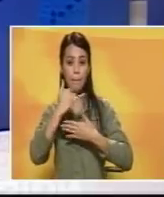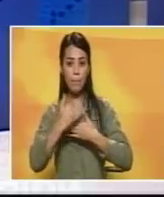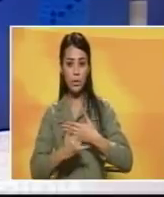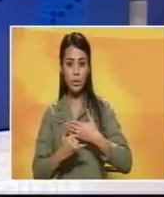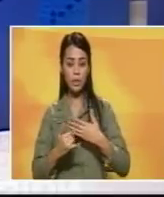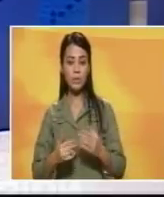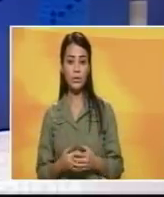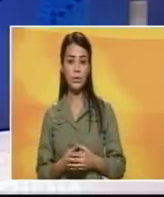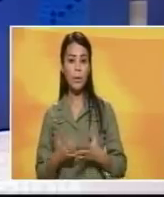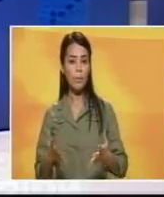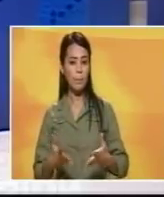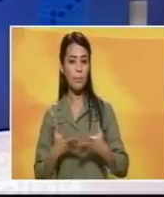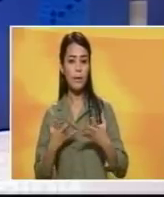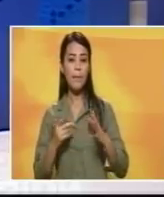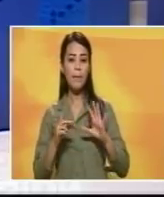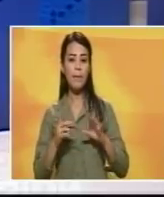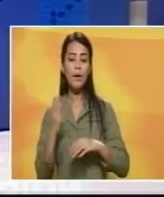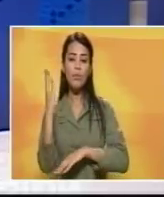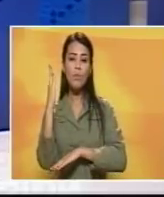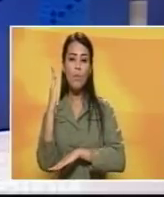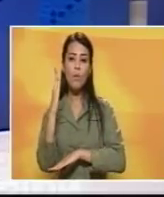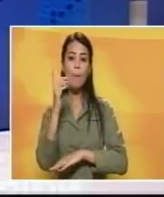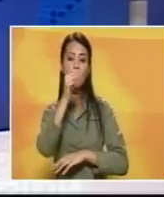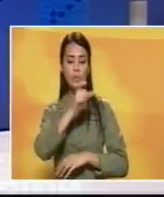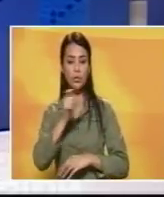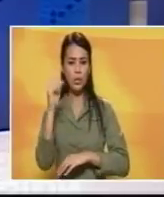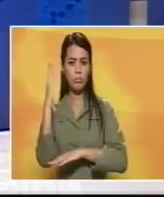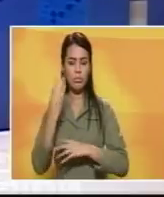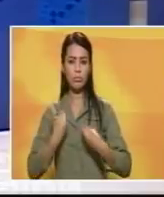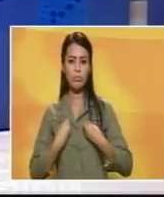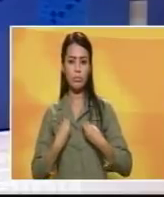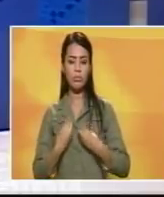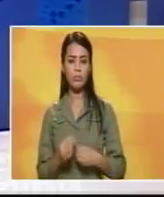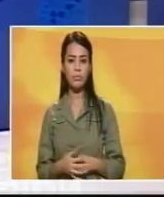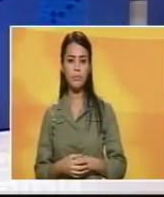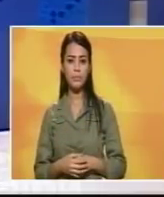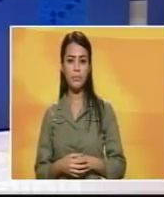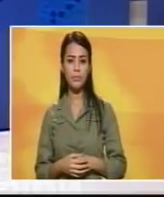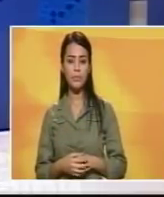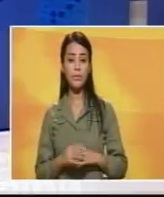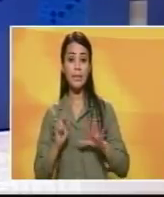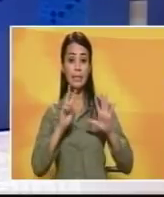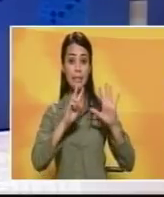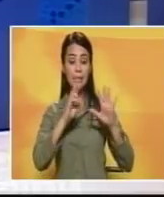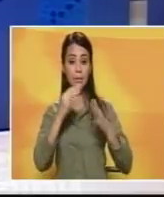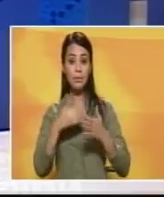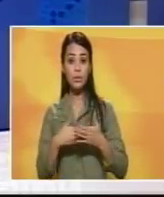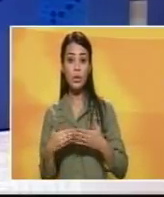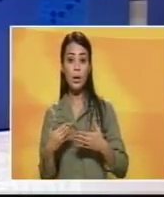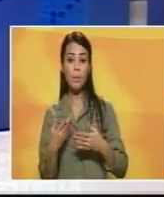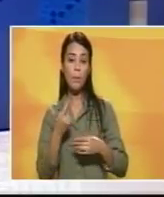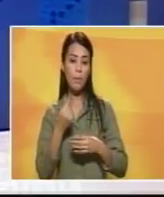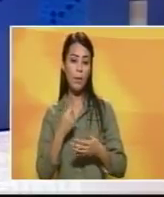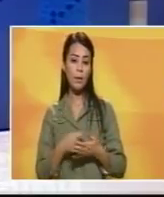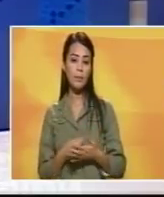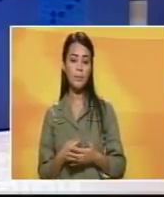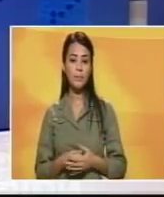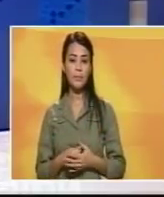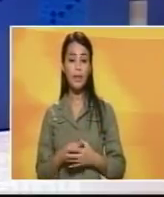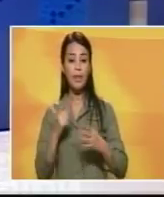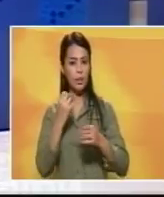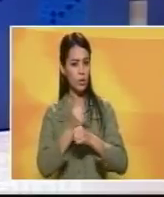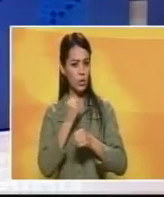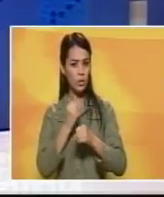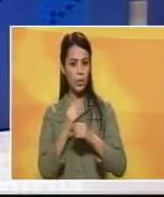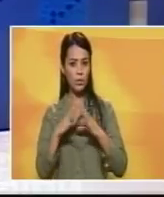el beneficio de los larenses, al tiempo que aseguró que 150.000 millones de bolívares serán destinados para el pago de las deudas a los